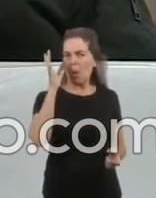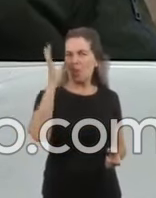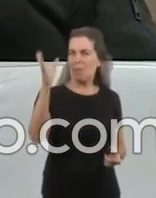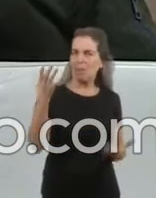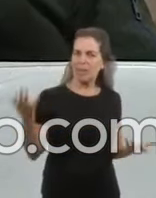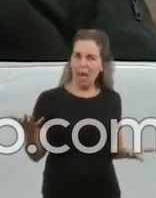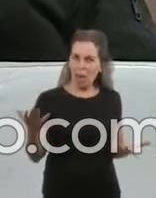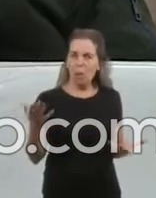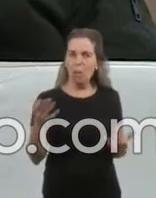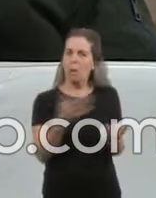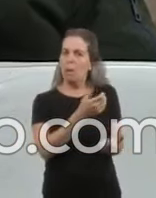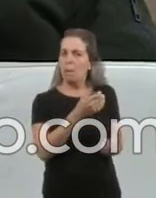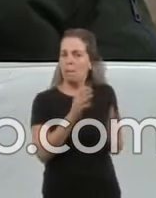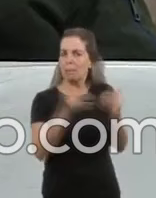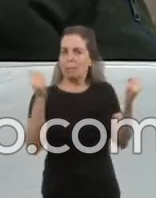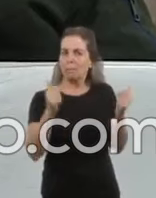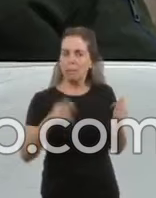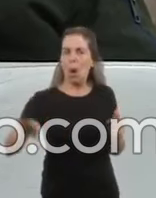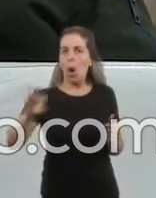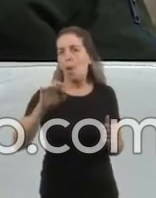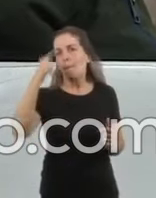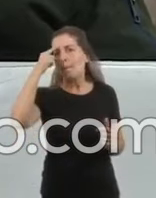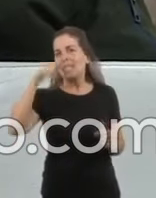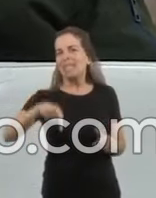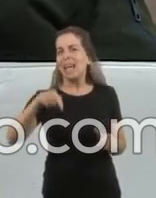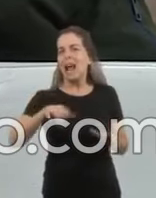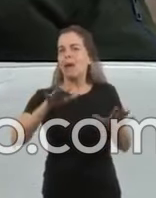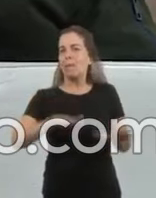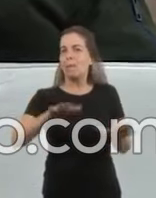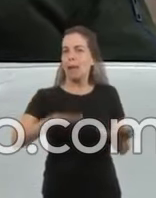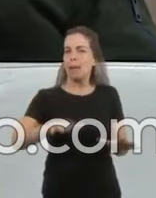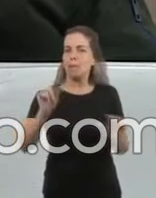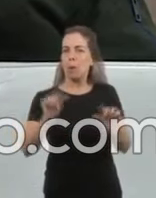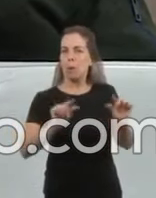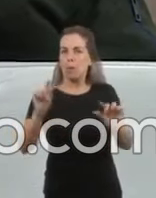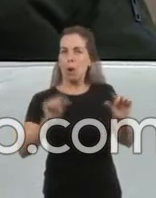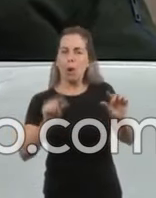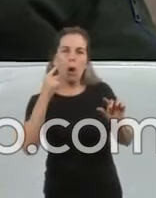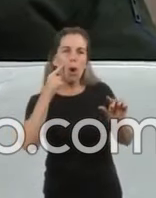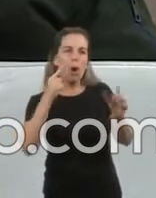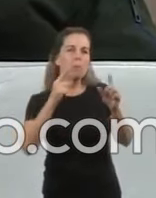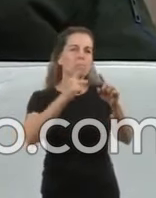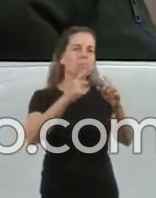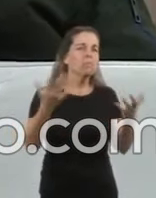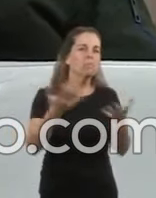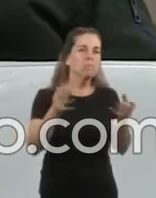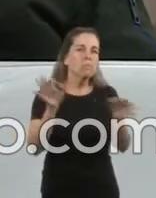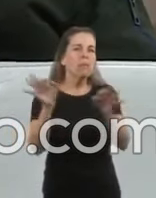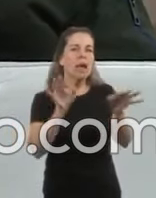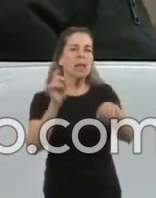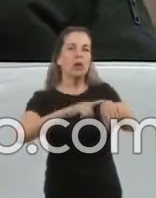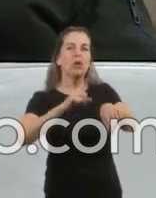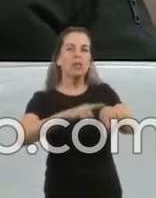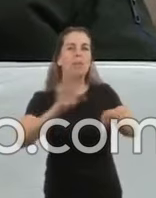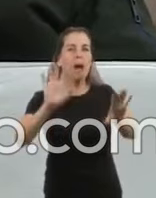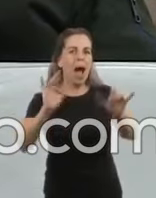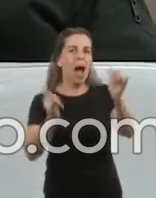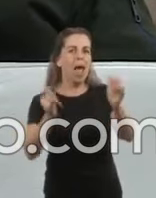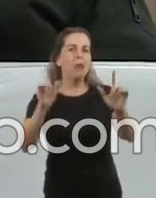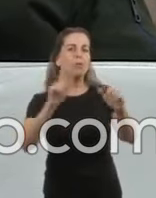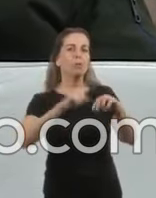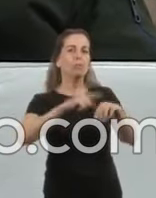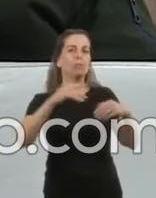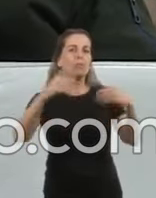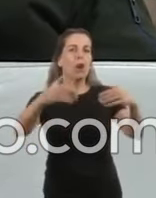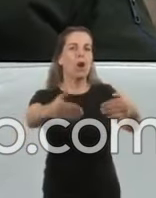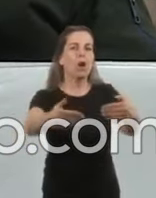análisis decir por ahí paremos un poco la moto acá y veamos los tiempos posibles que algunas prórrogas se hicieron para adelante con algunos aumentos pero así